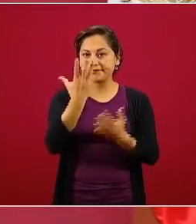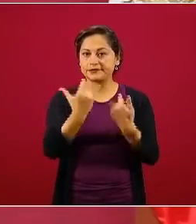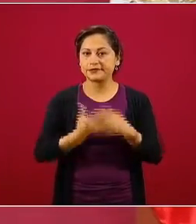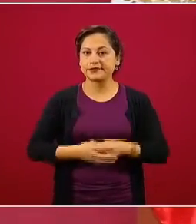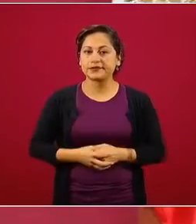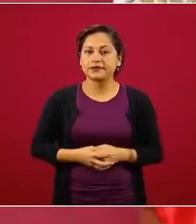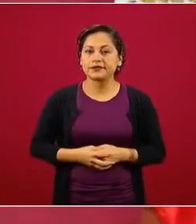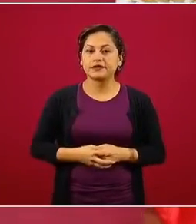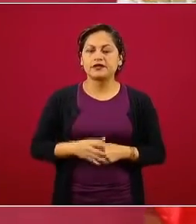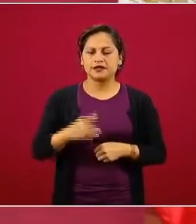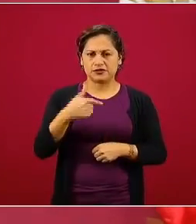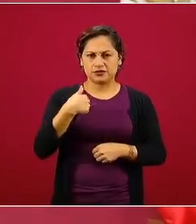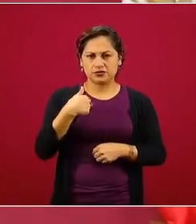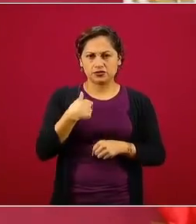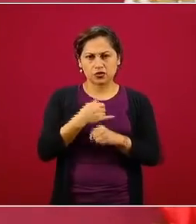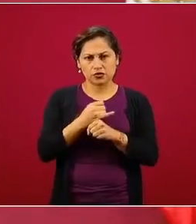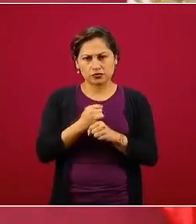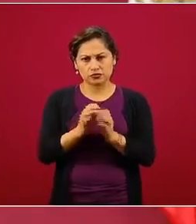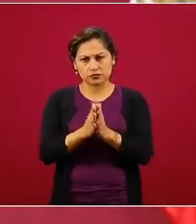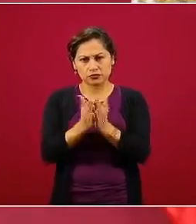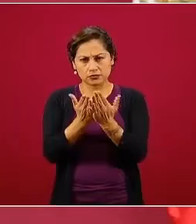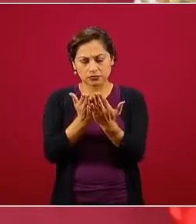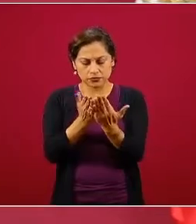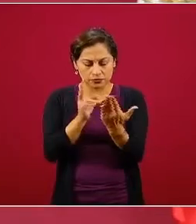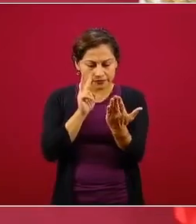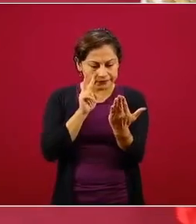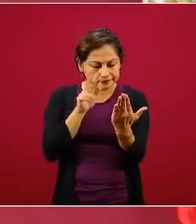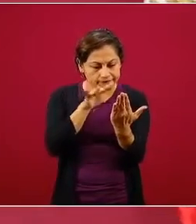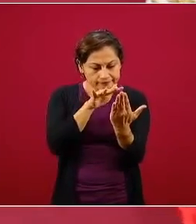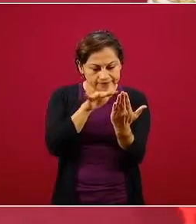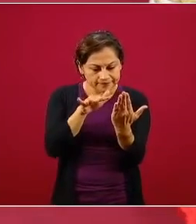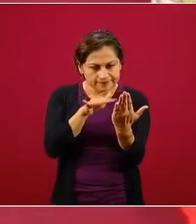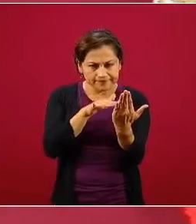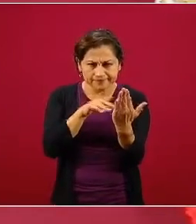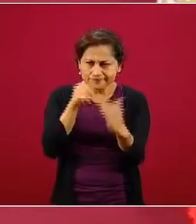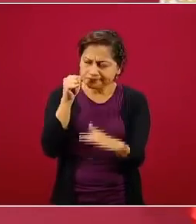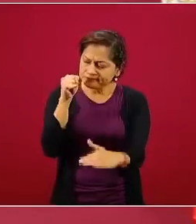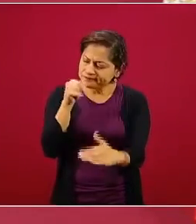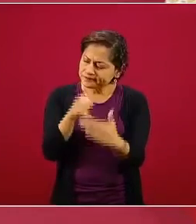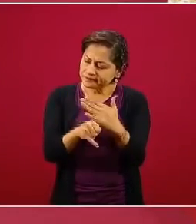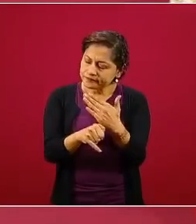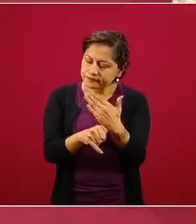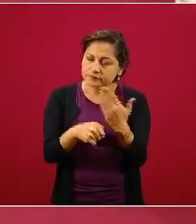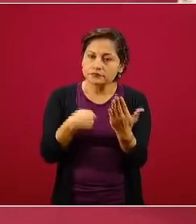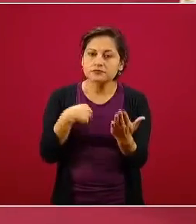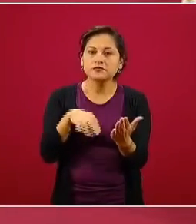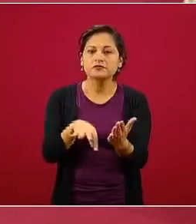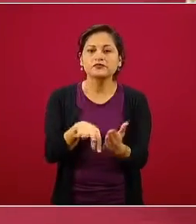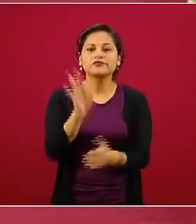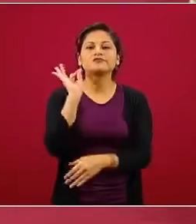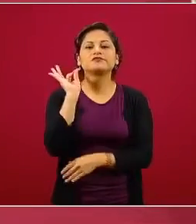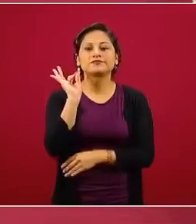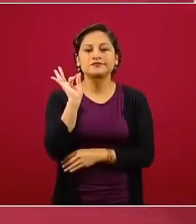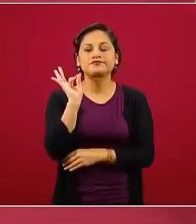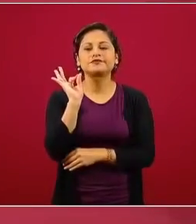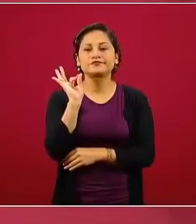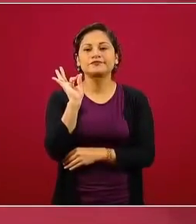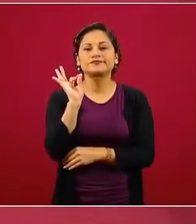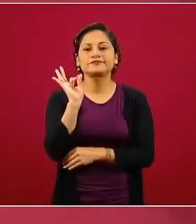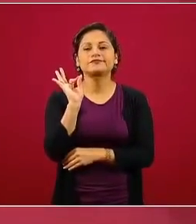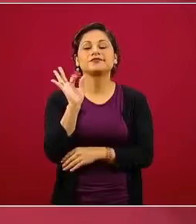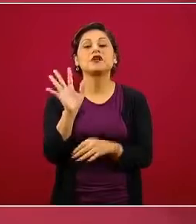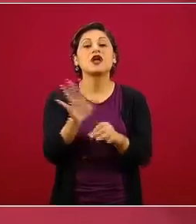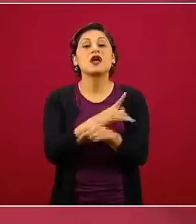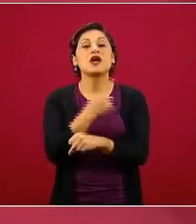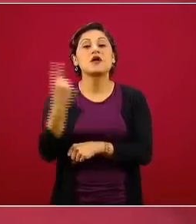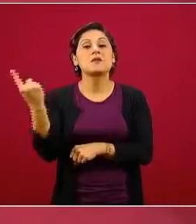Y me metí a leer el libro a detalle. Y ahí me encontré, porque para ellos era